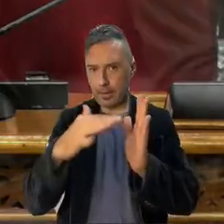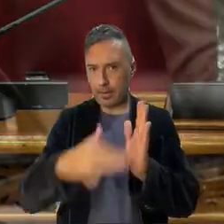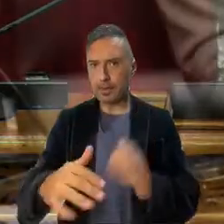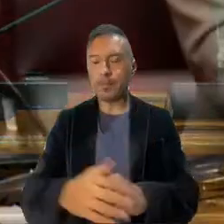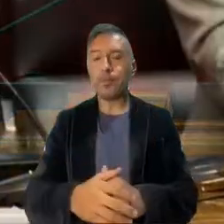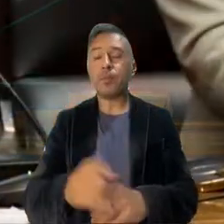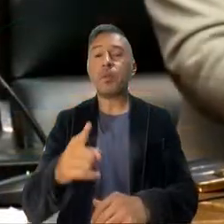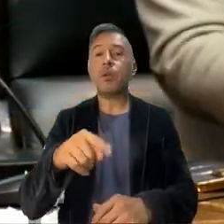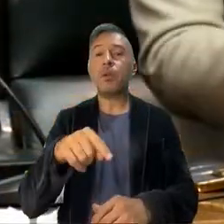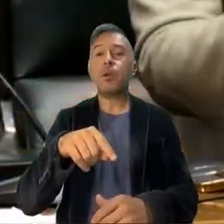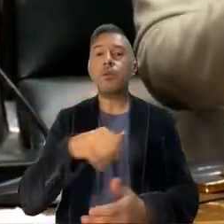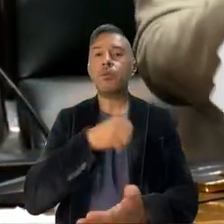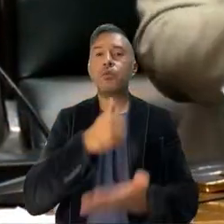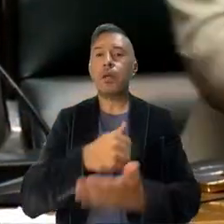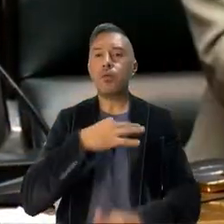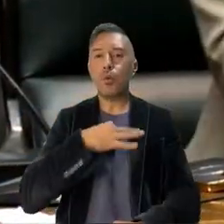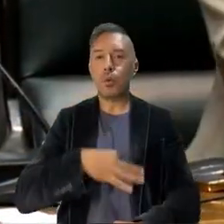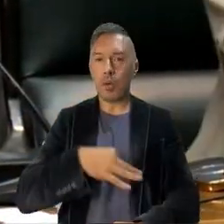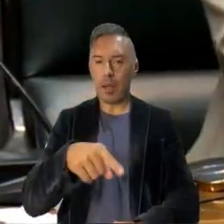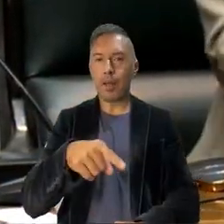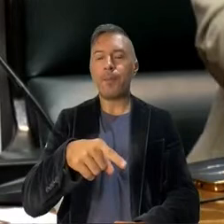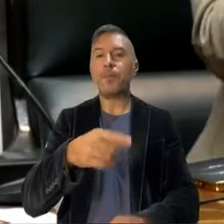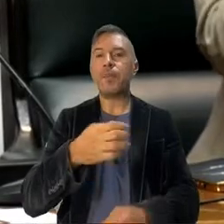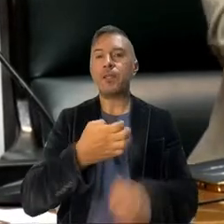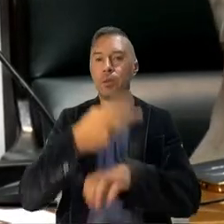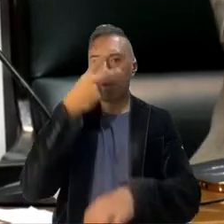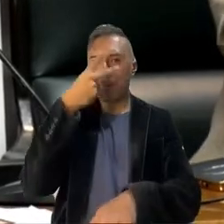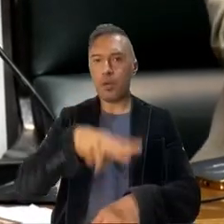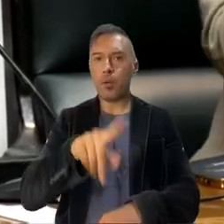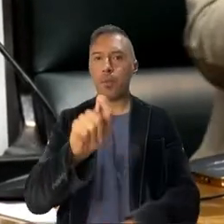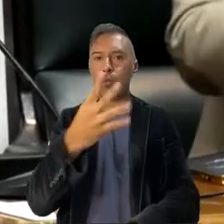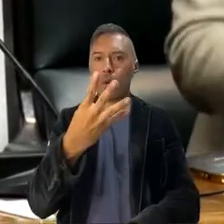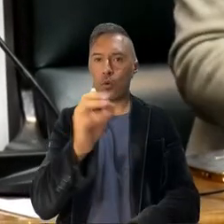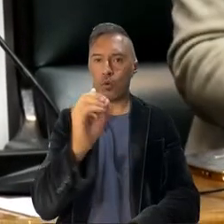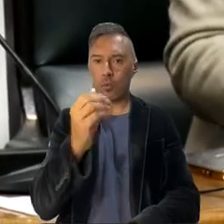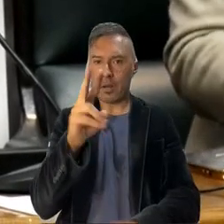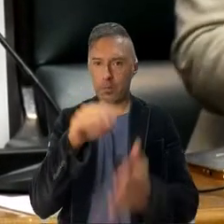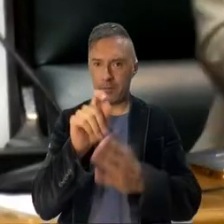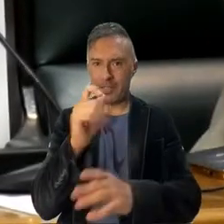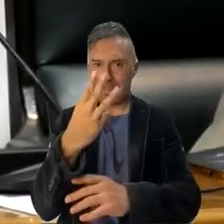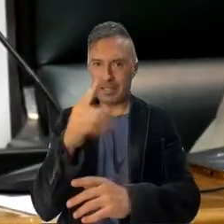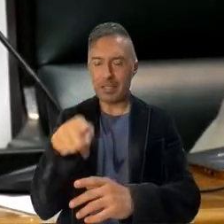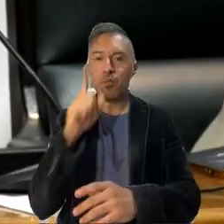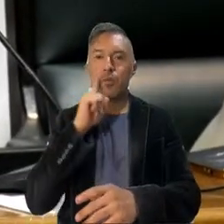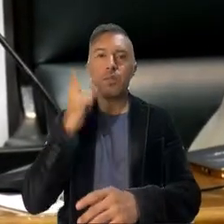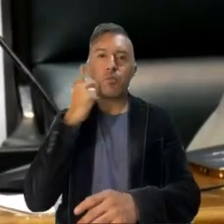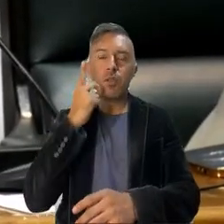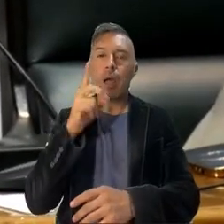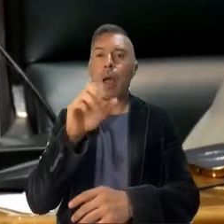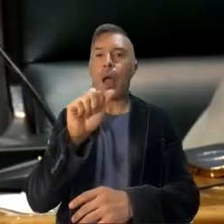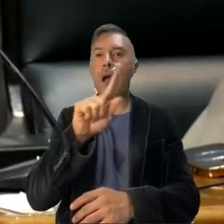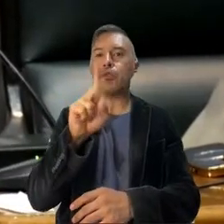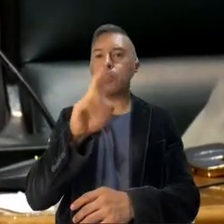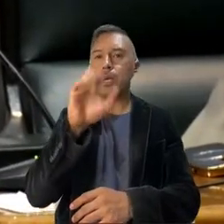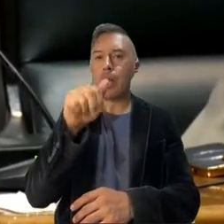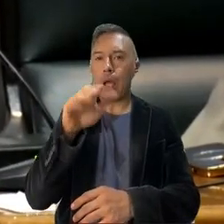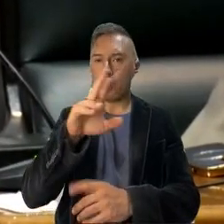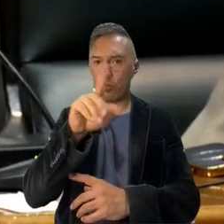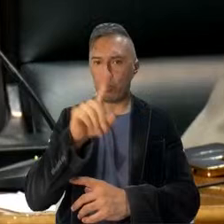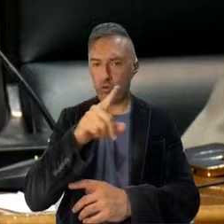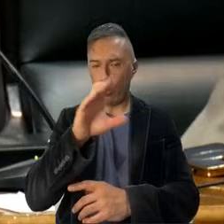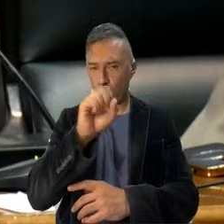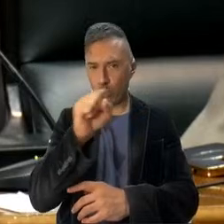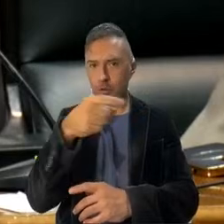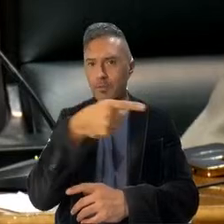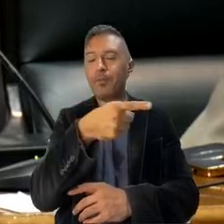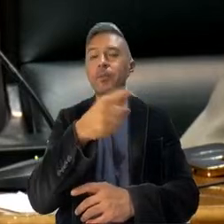Toluca de Lerdo, a 24 de octubre de 2023. Diputada Azucena Cisneros Cos, presidenta de la Honorable 61 Legislatura